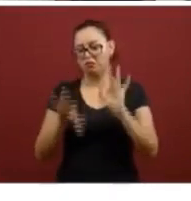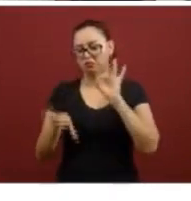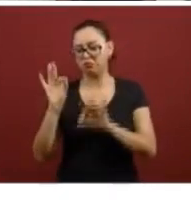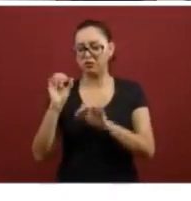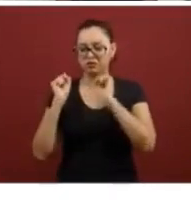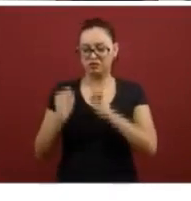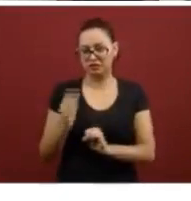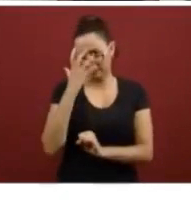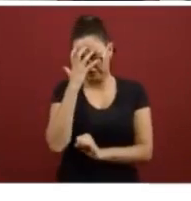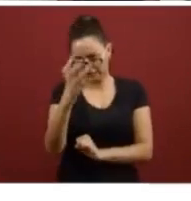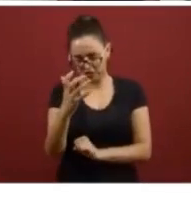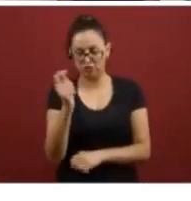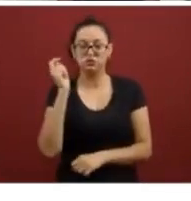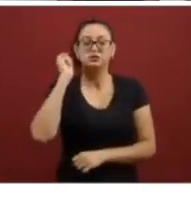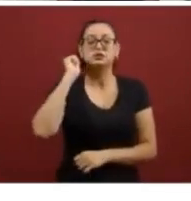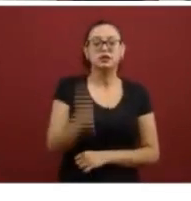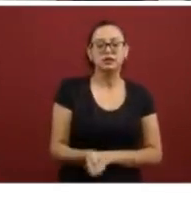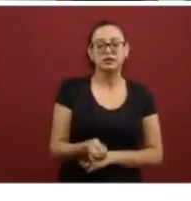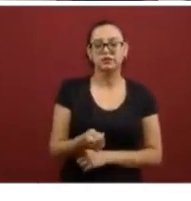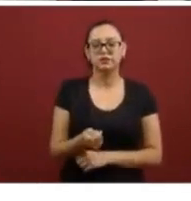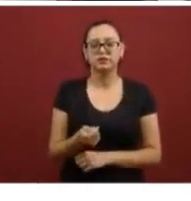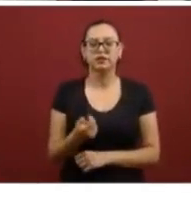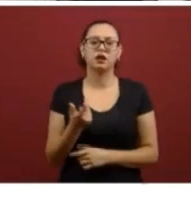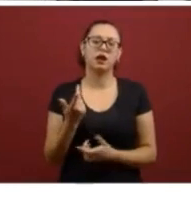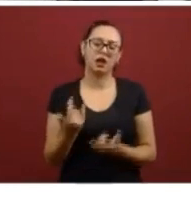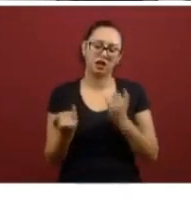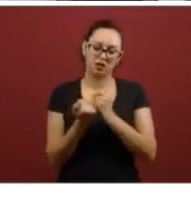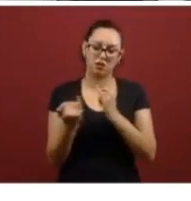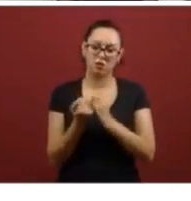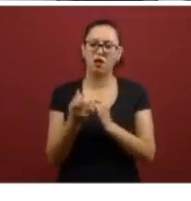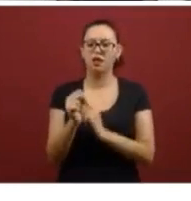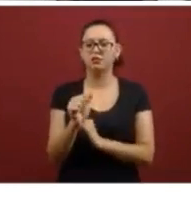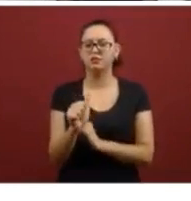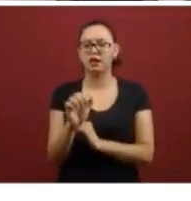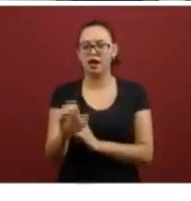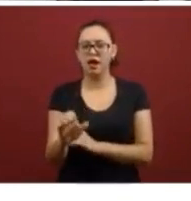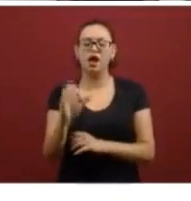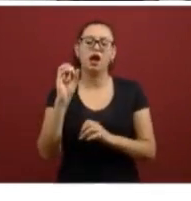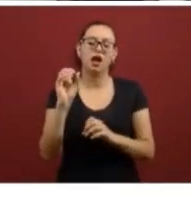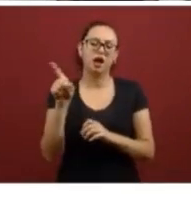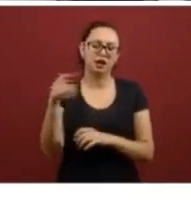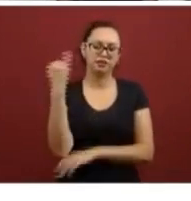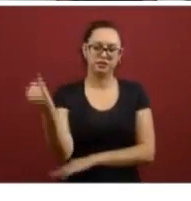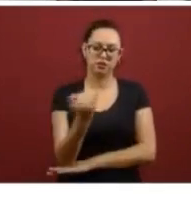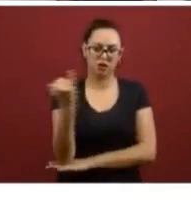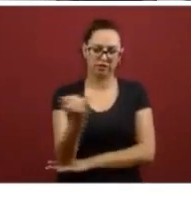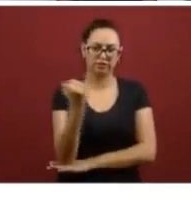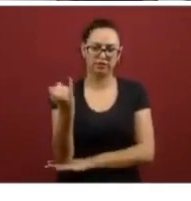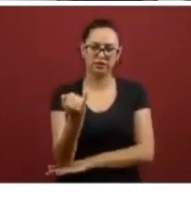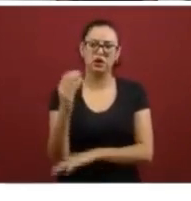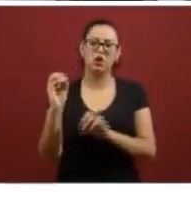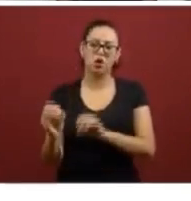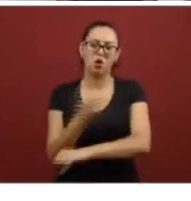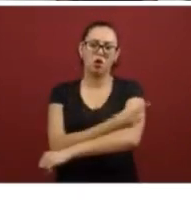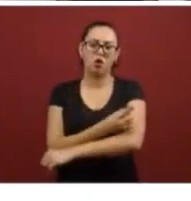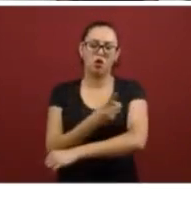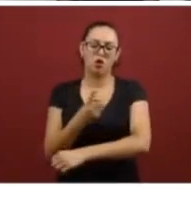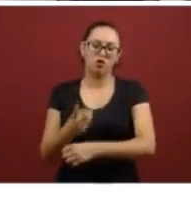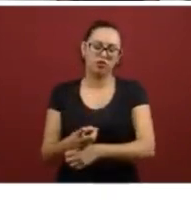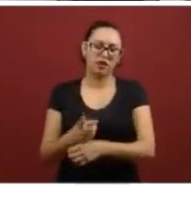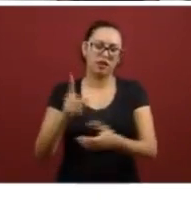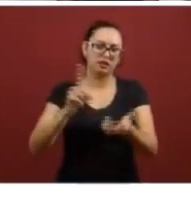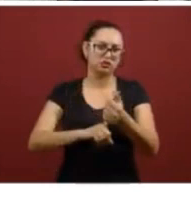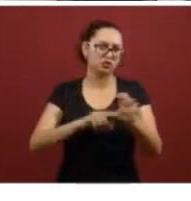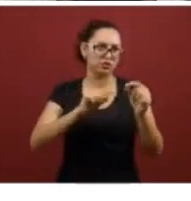garantía a de seriedad va, guarantee y ya sea nuestro centro de atención del SAE que está en Insurgentes o that alguna de will las be delegaciones your proof regionales of en el interior purchase.